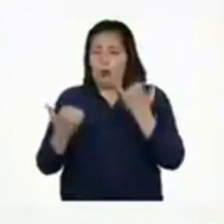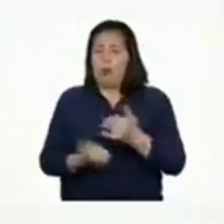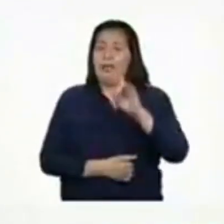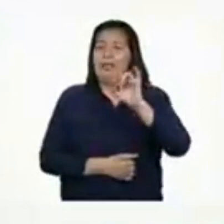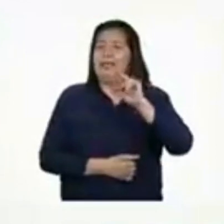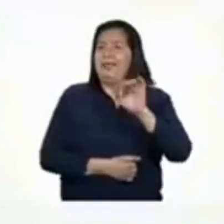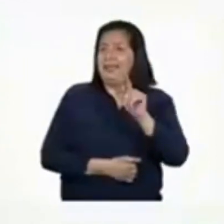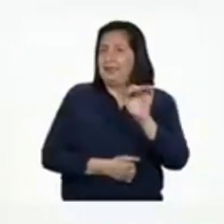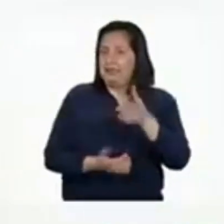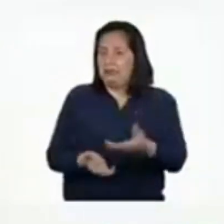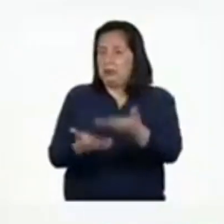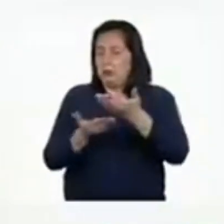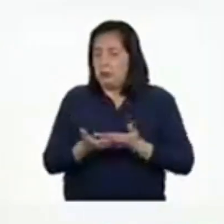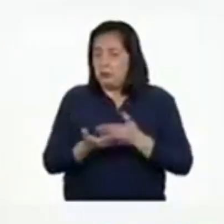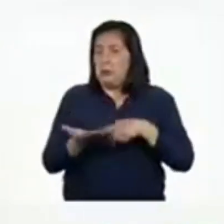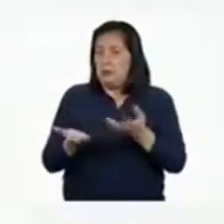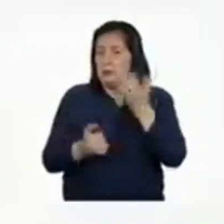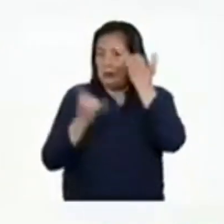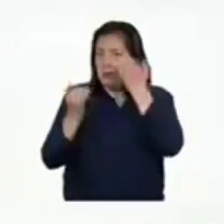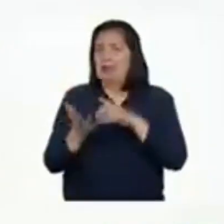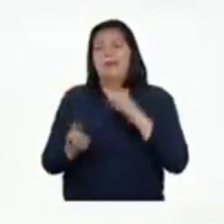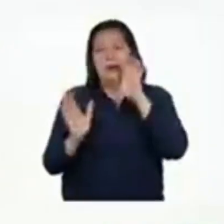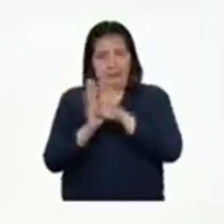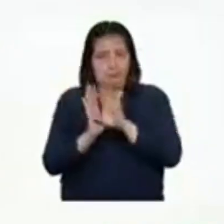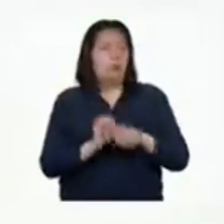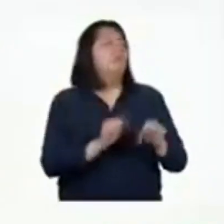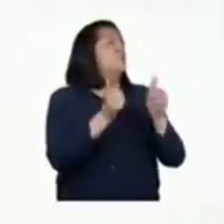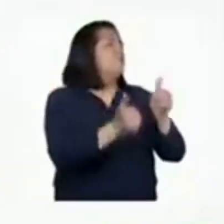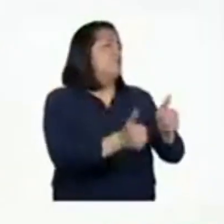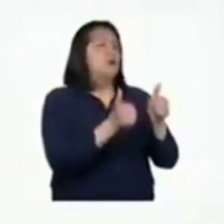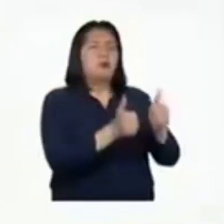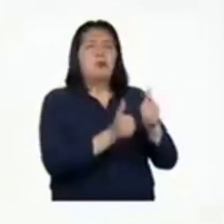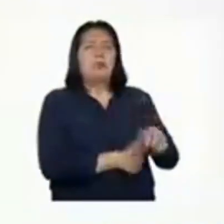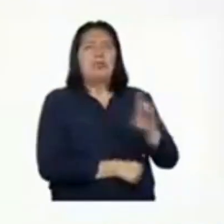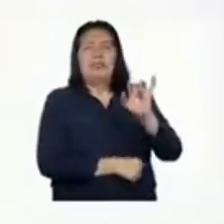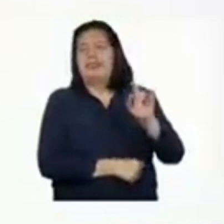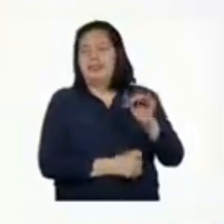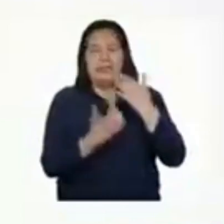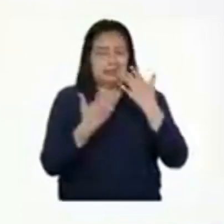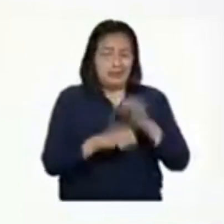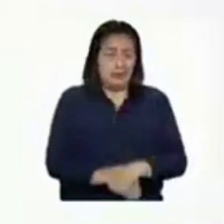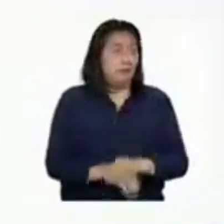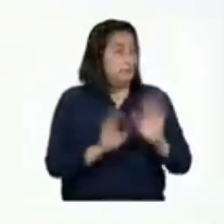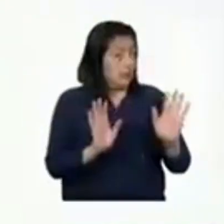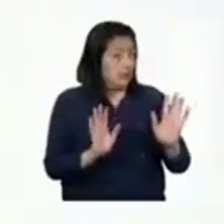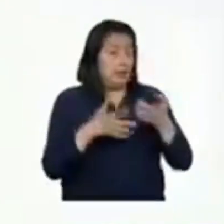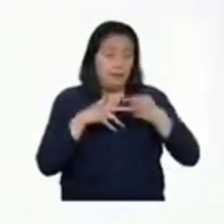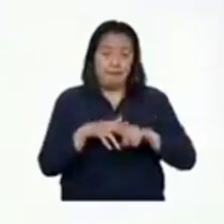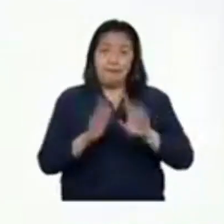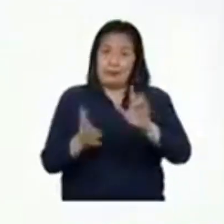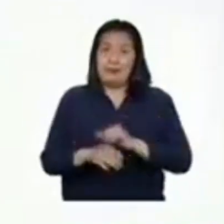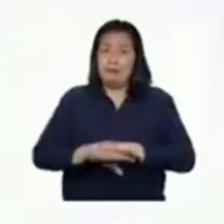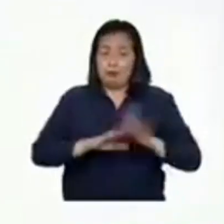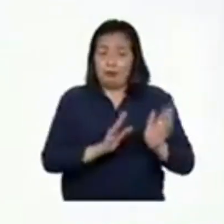Danitza nos compartirá su propuesta para usarla como ejemplo. ¡Qué bueno, Danitza! Gracias. Entonces, comencemos con